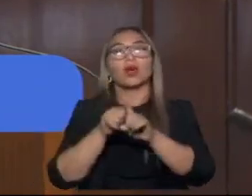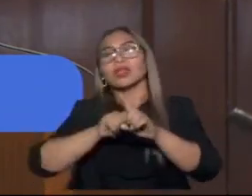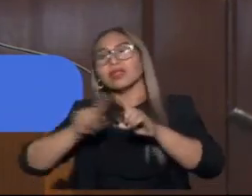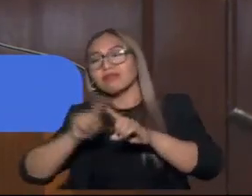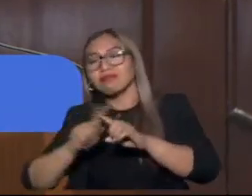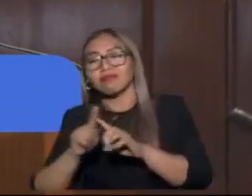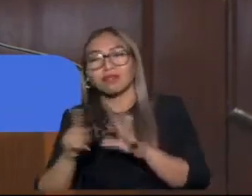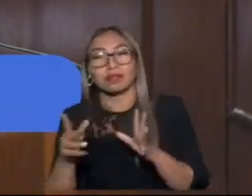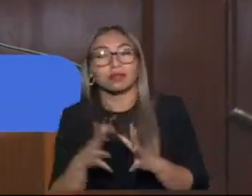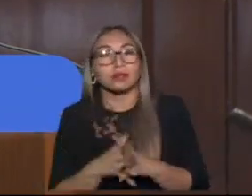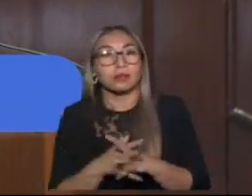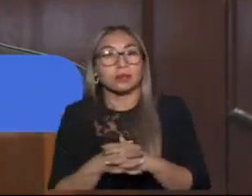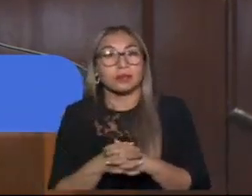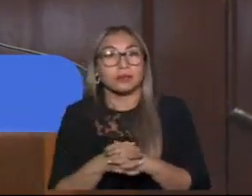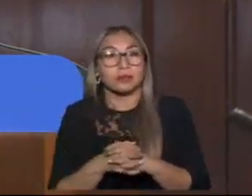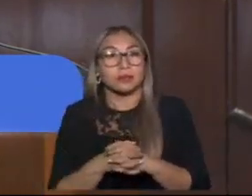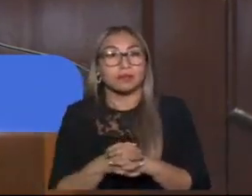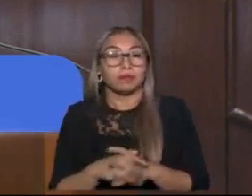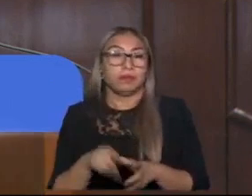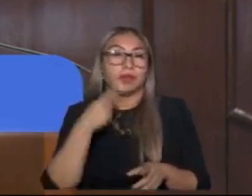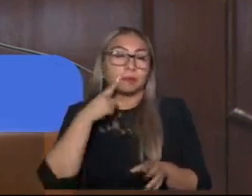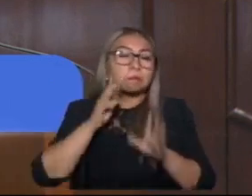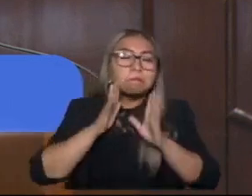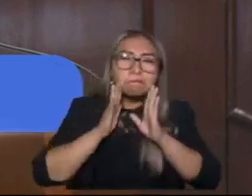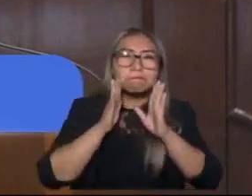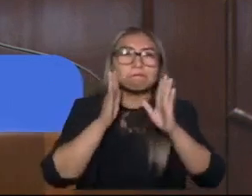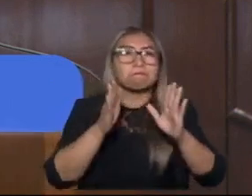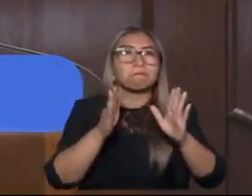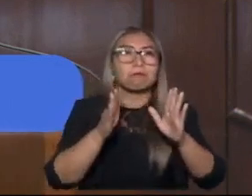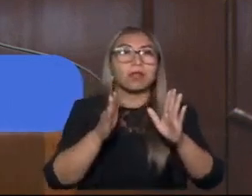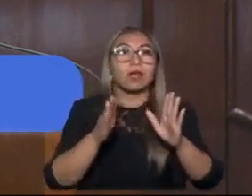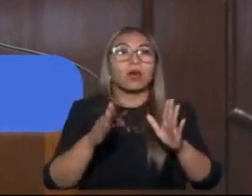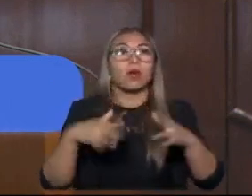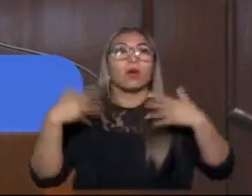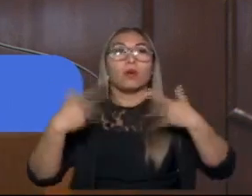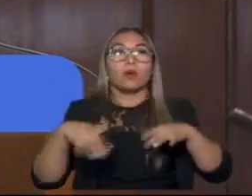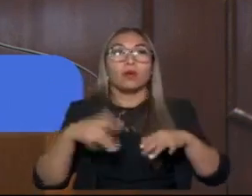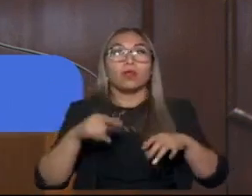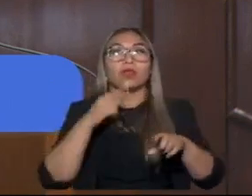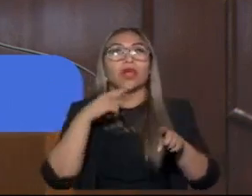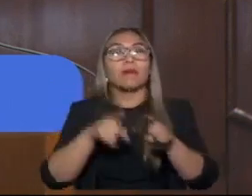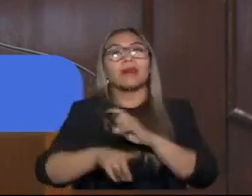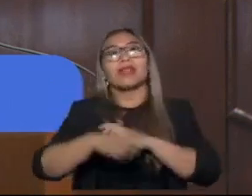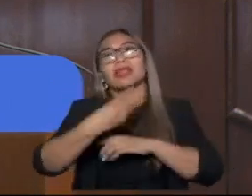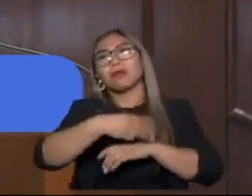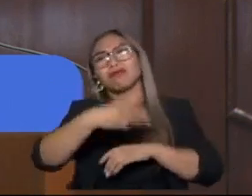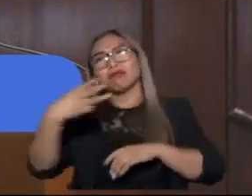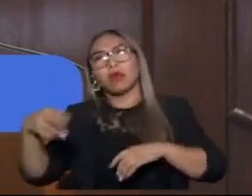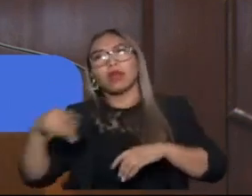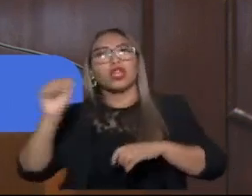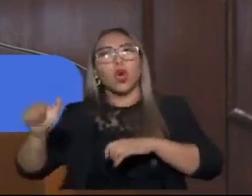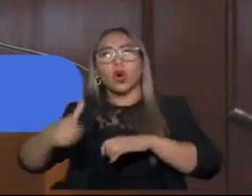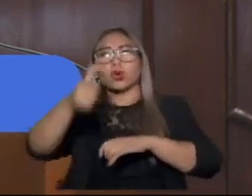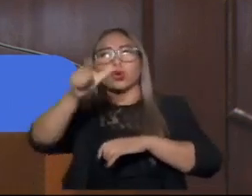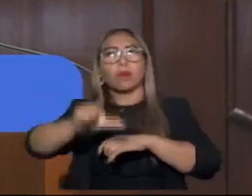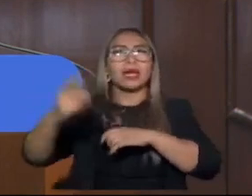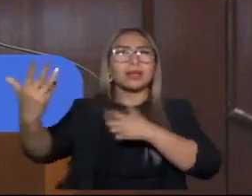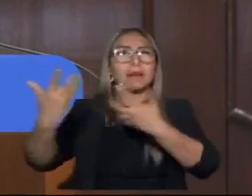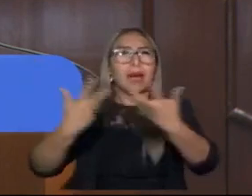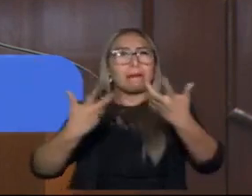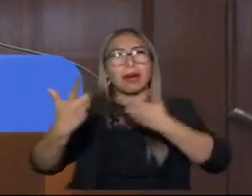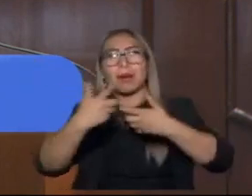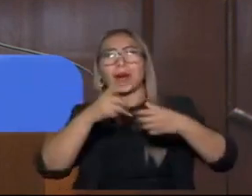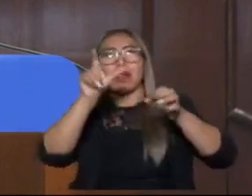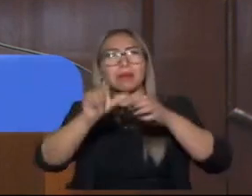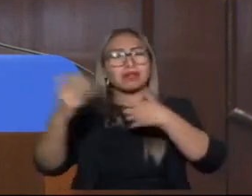locales, y tener que atender una de las mayores crisis migratorias del mundo, con